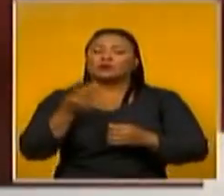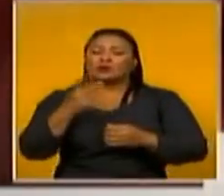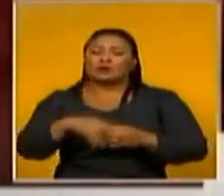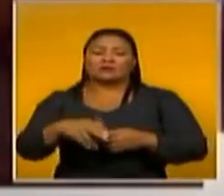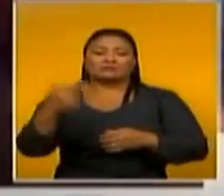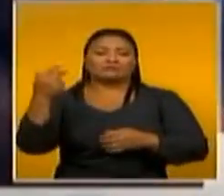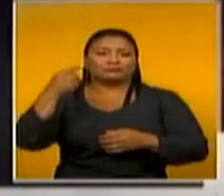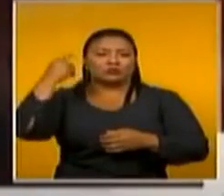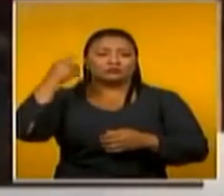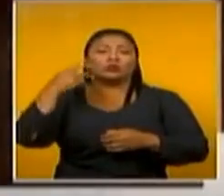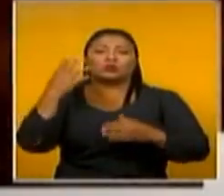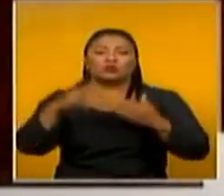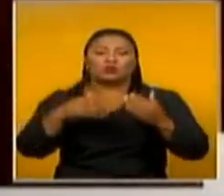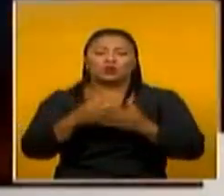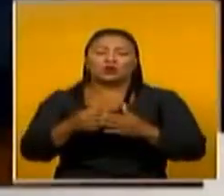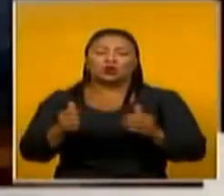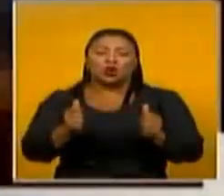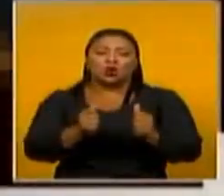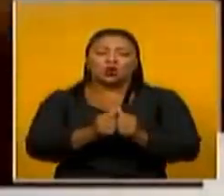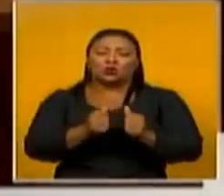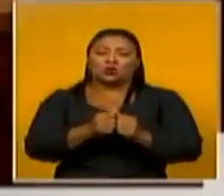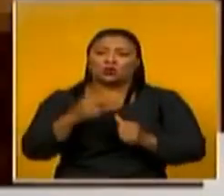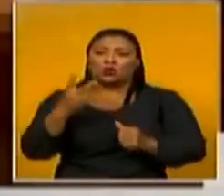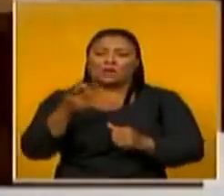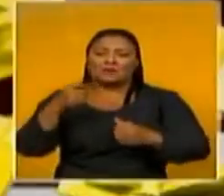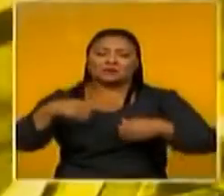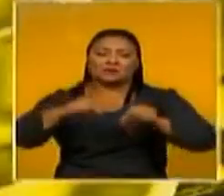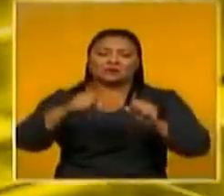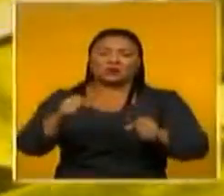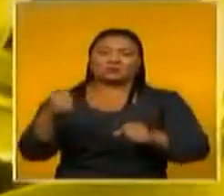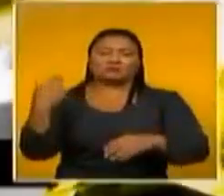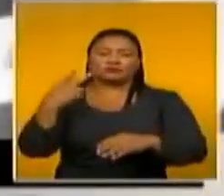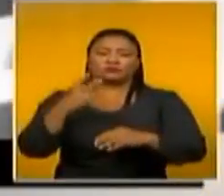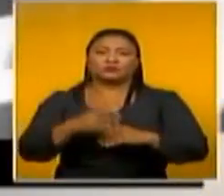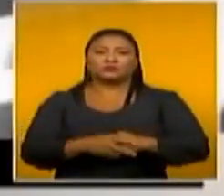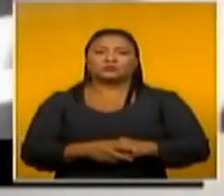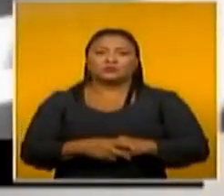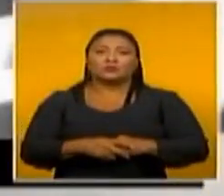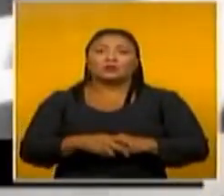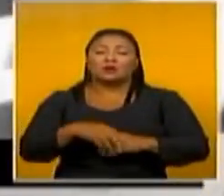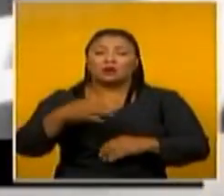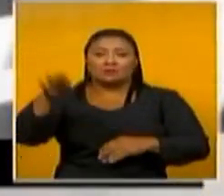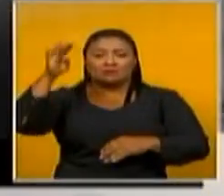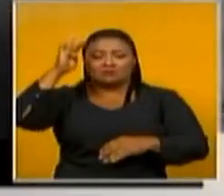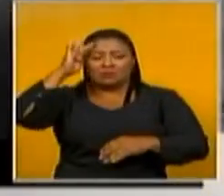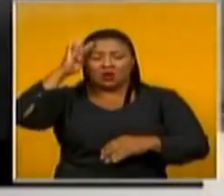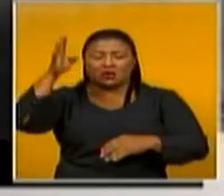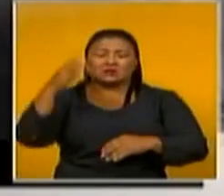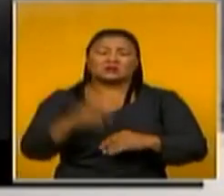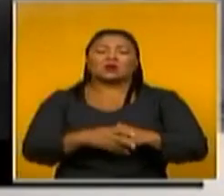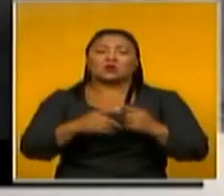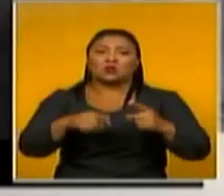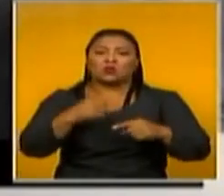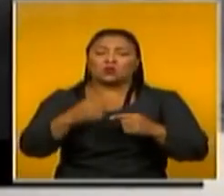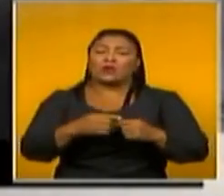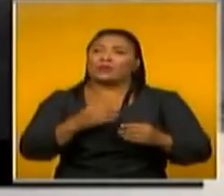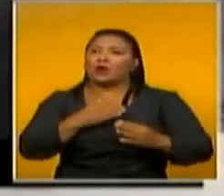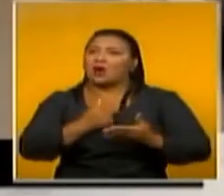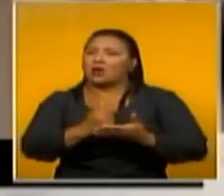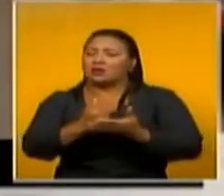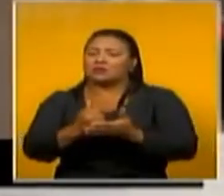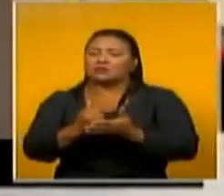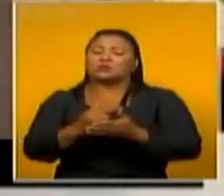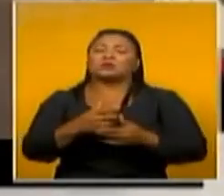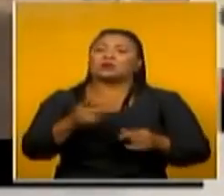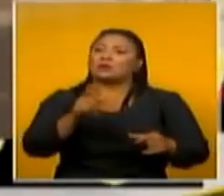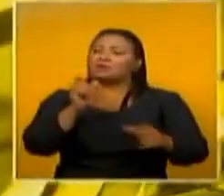a tiros cuando iba acompañado de dos sujetos en moto. Policía resultó herido al tratar de mediar en pelea